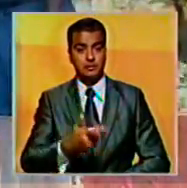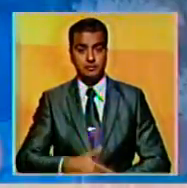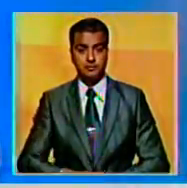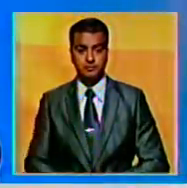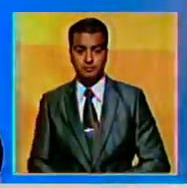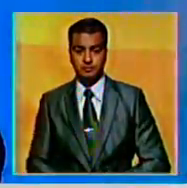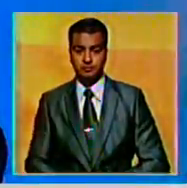encargo